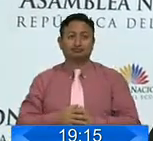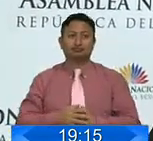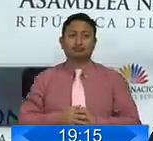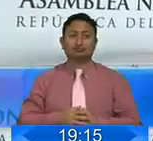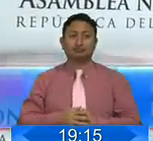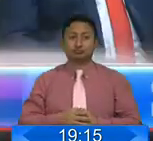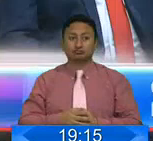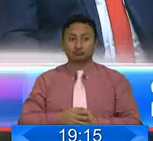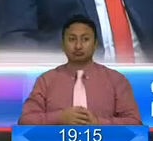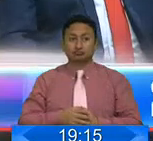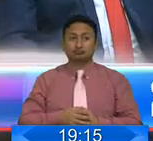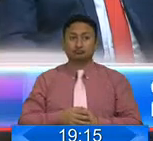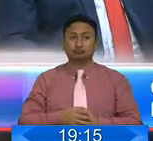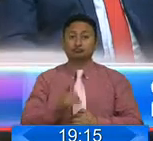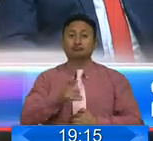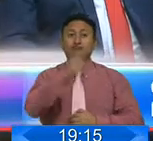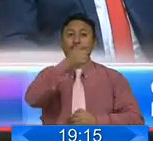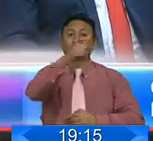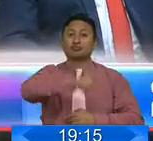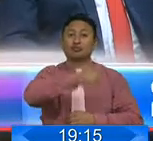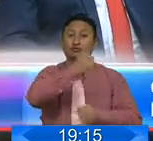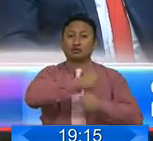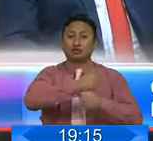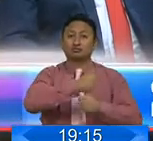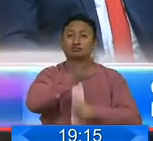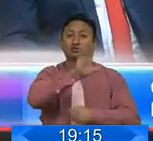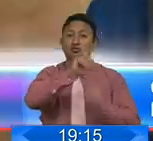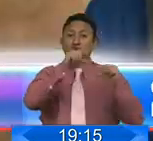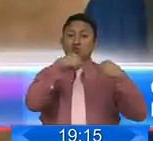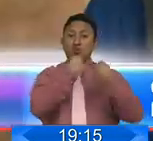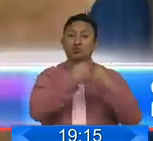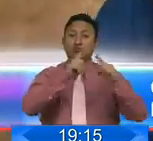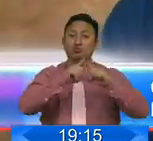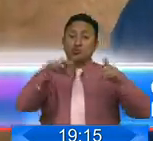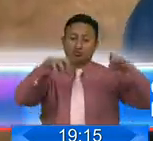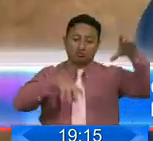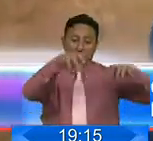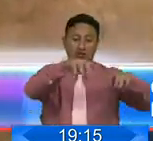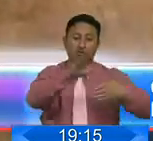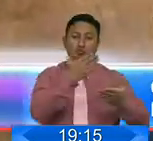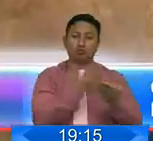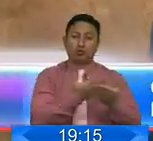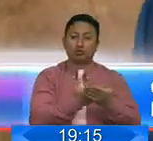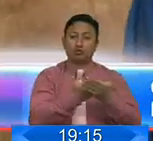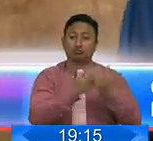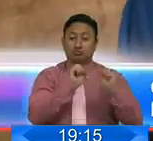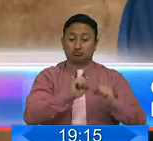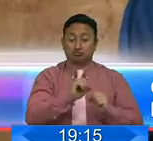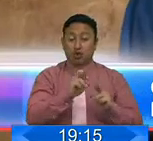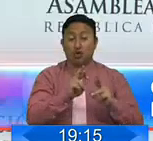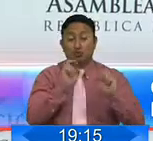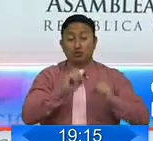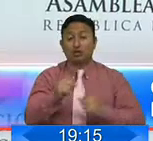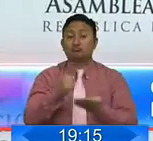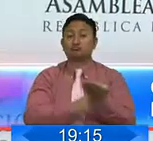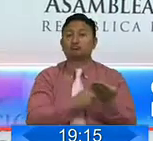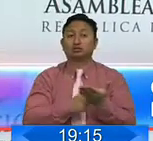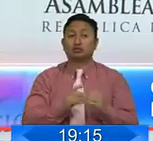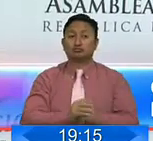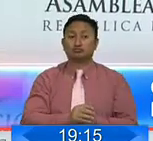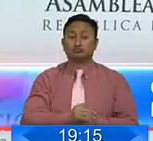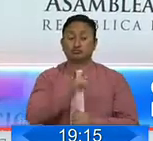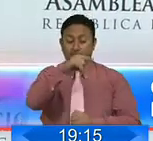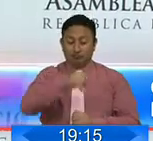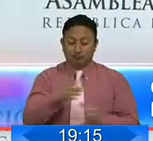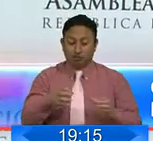son definitivos. Los trabajadores de 5 agrupaciones de varias áreas tienen propuestas y esperan puedan ser discutidas. Manifiesto aquí a la Comisión